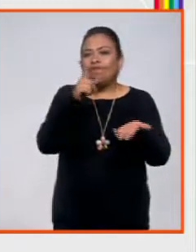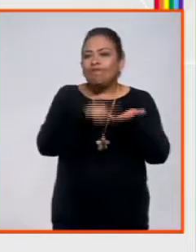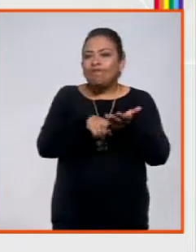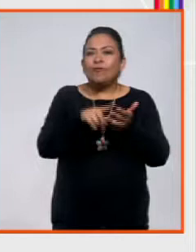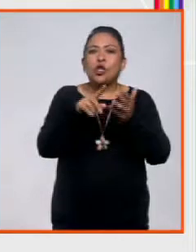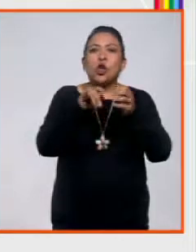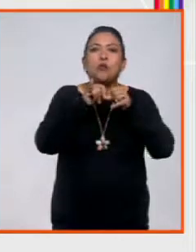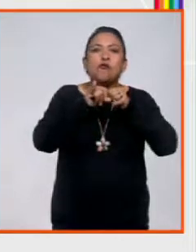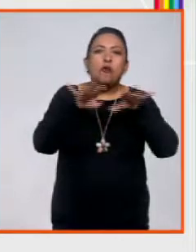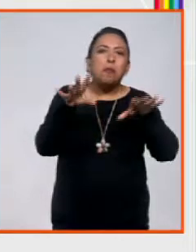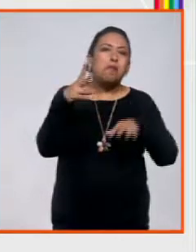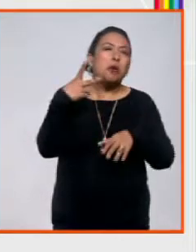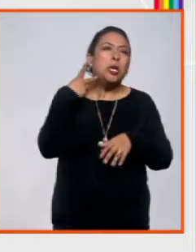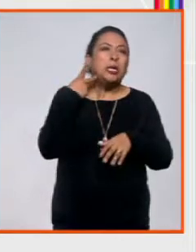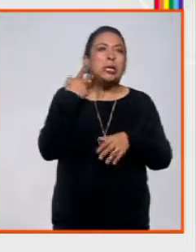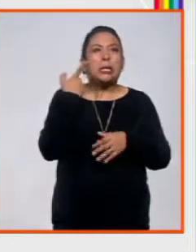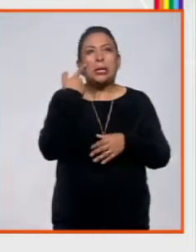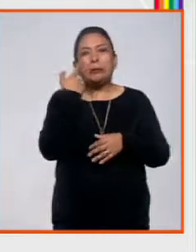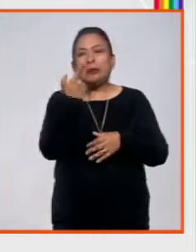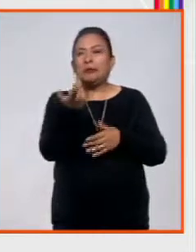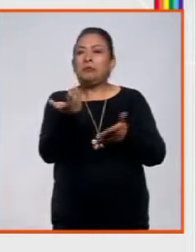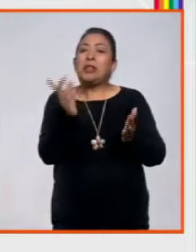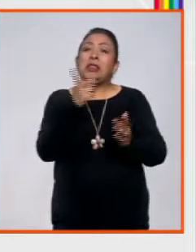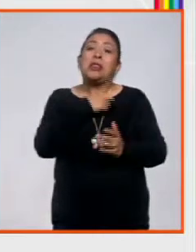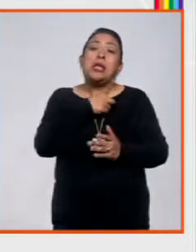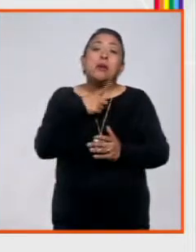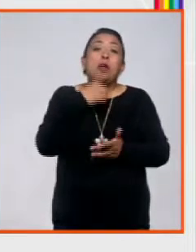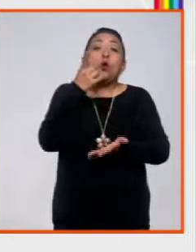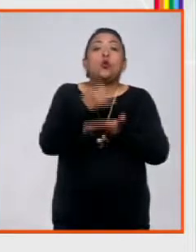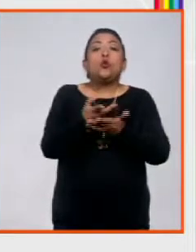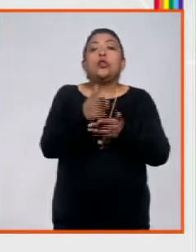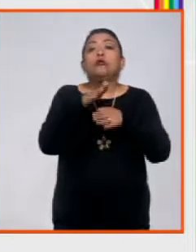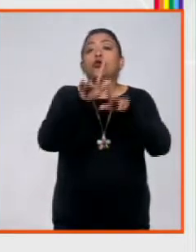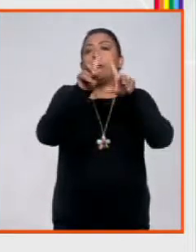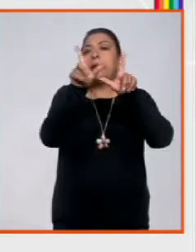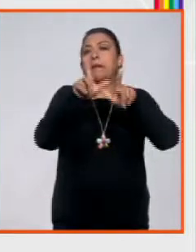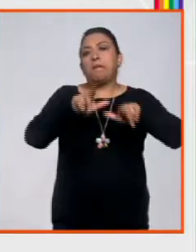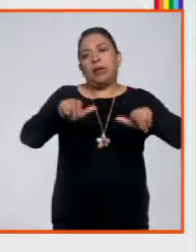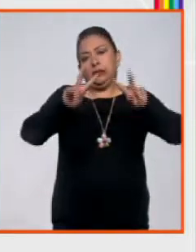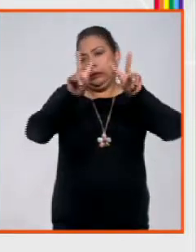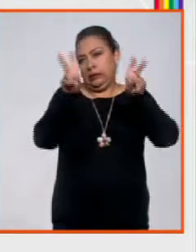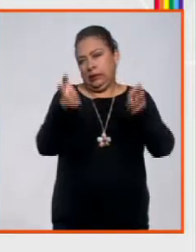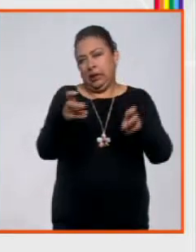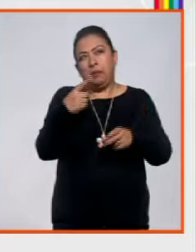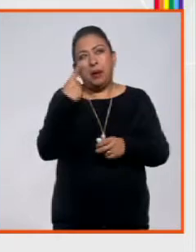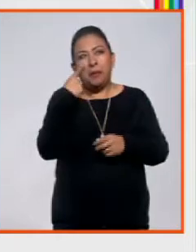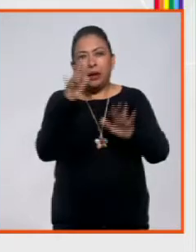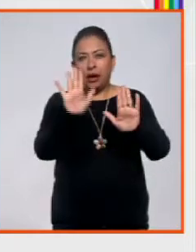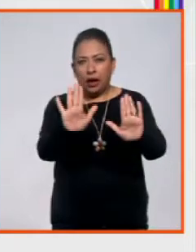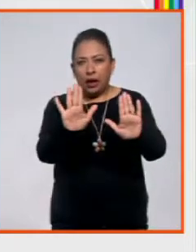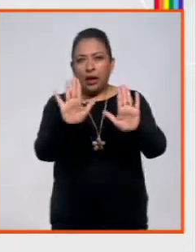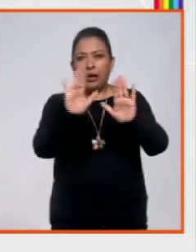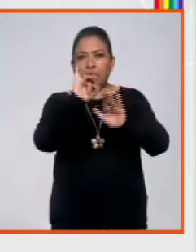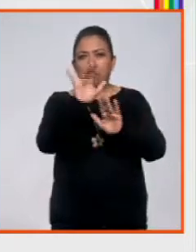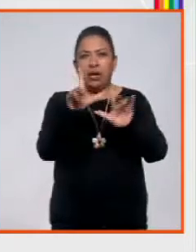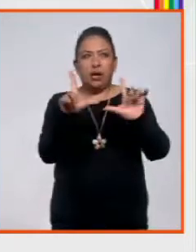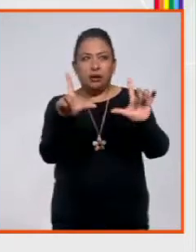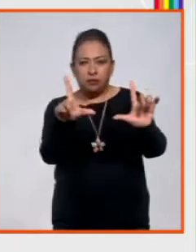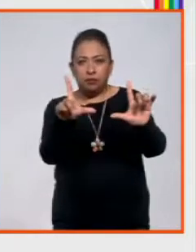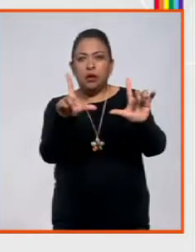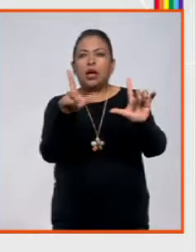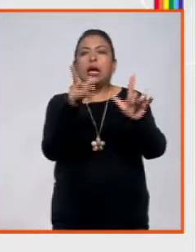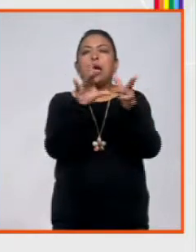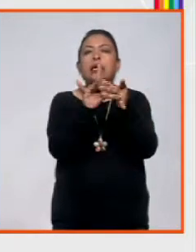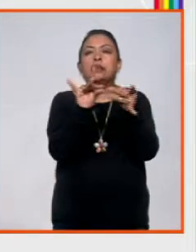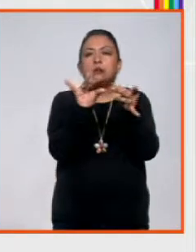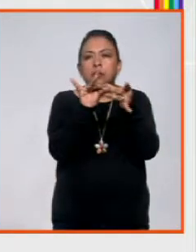político de la obra que se supone que tendrá que hablar sólo sobre la paz si podemos detener un momento la imagen me gustaría poco